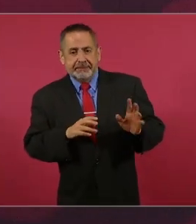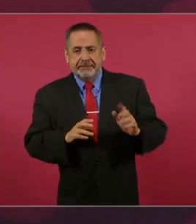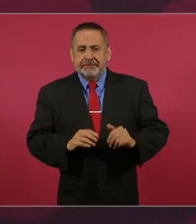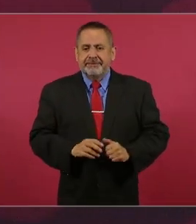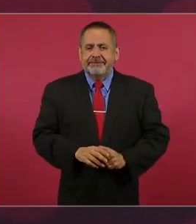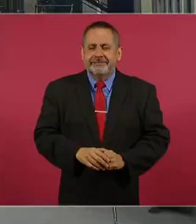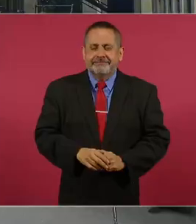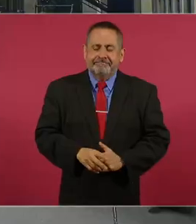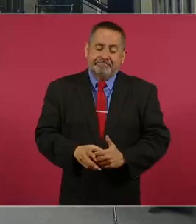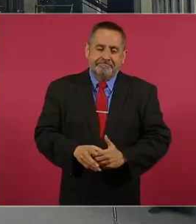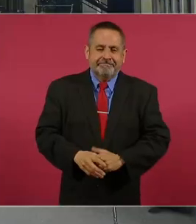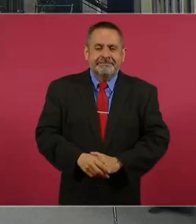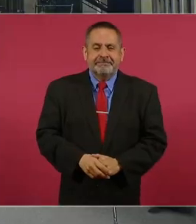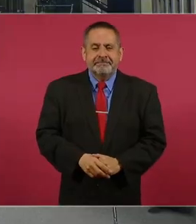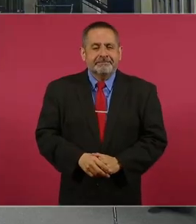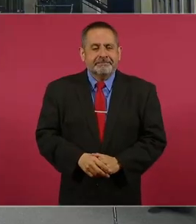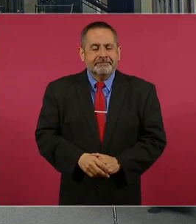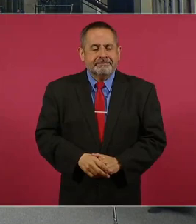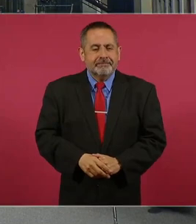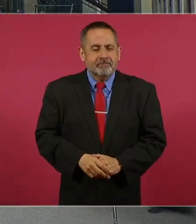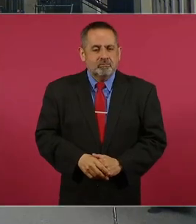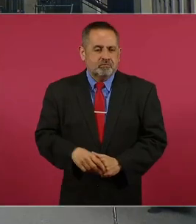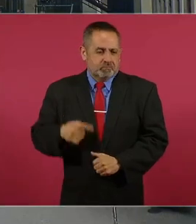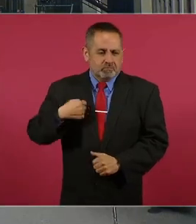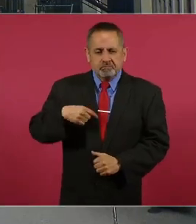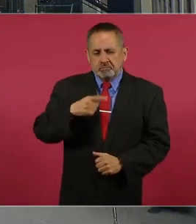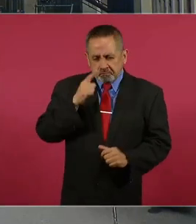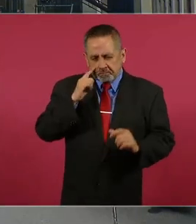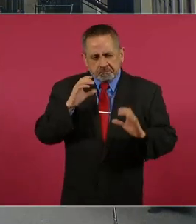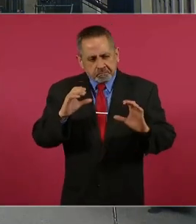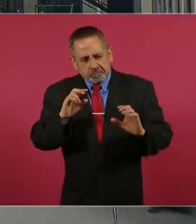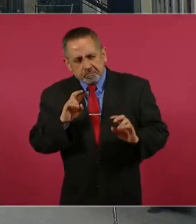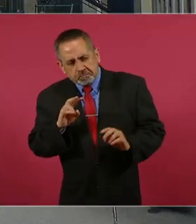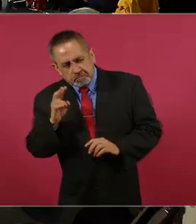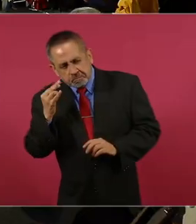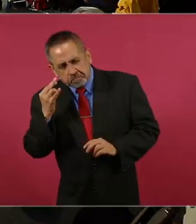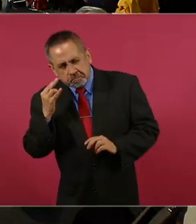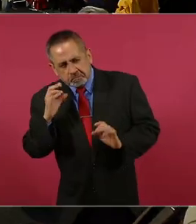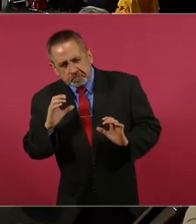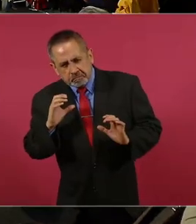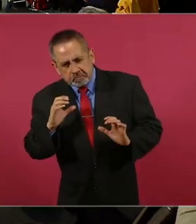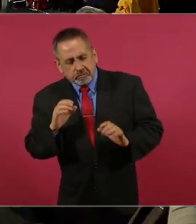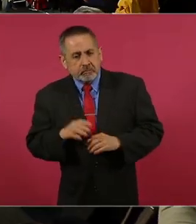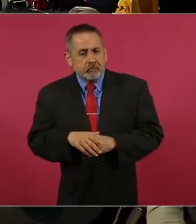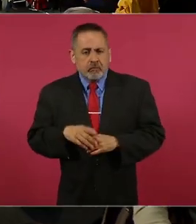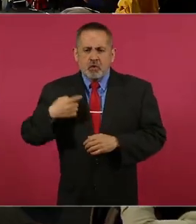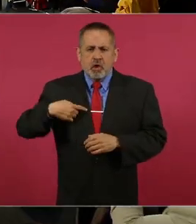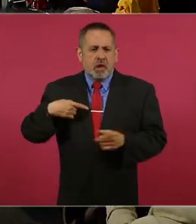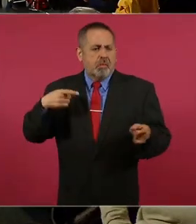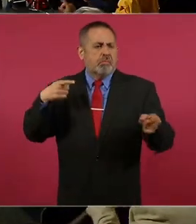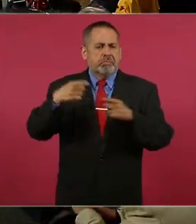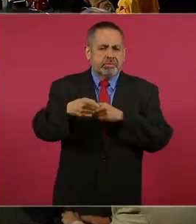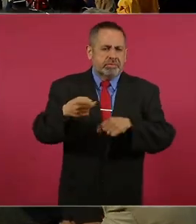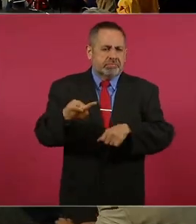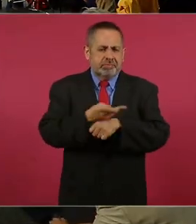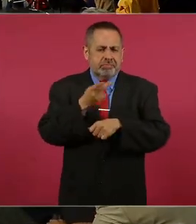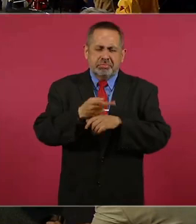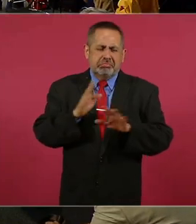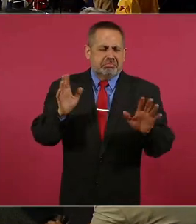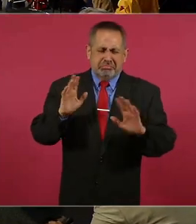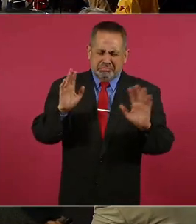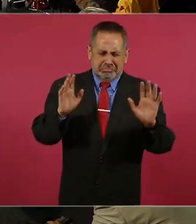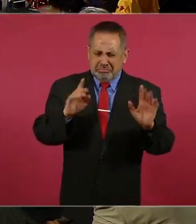Entonces, hay que estar nada más pendientes y no ofender a nadie es cosa nada más